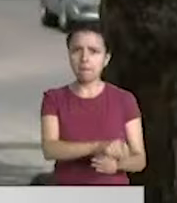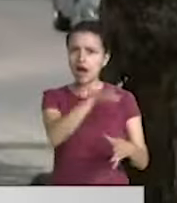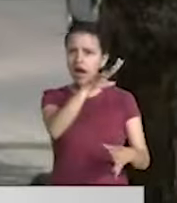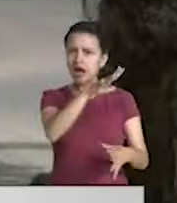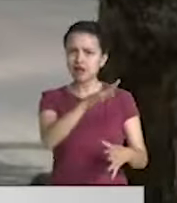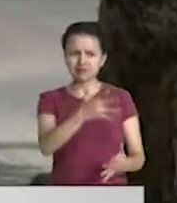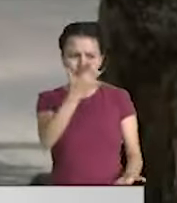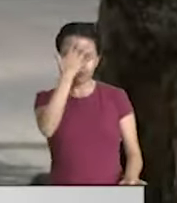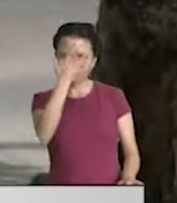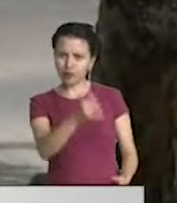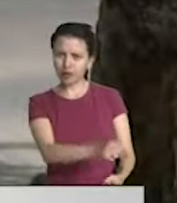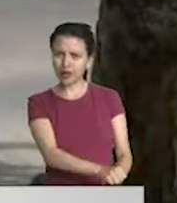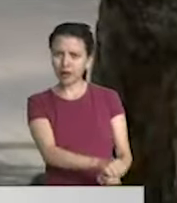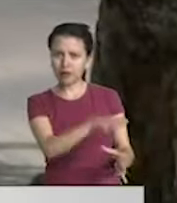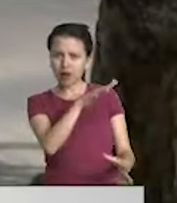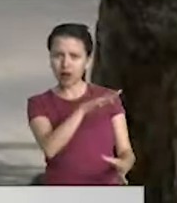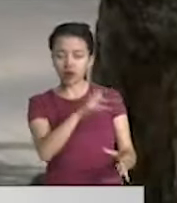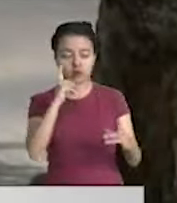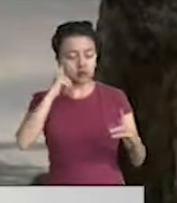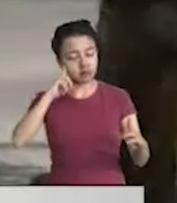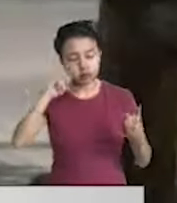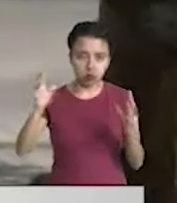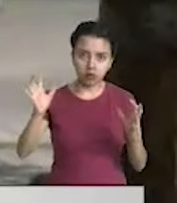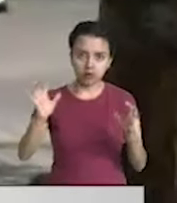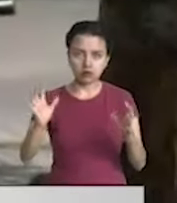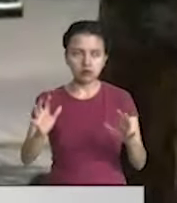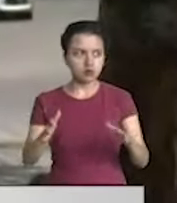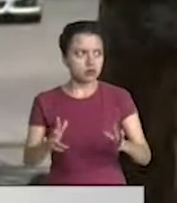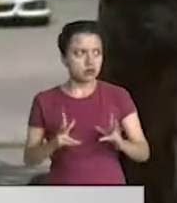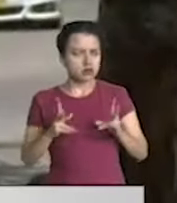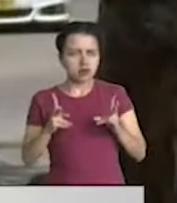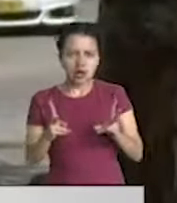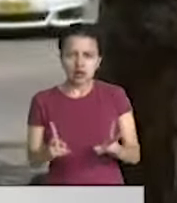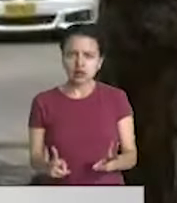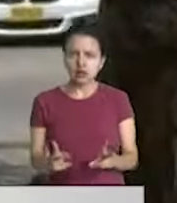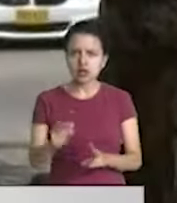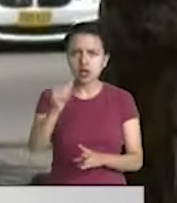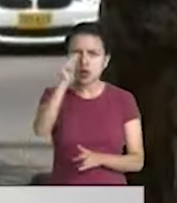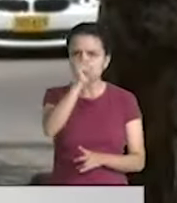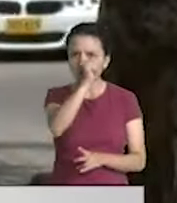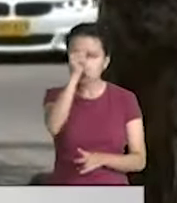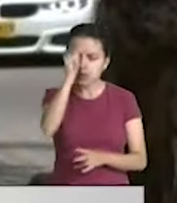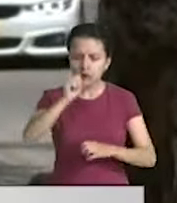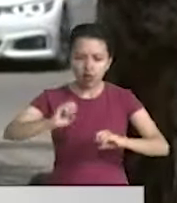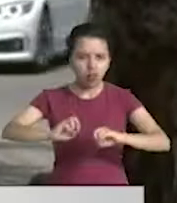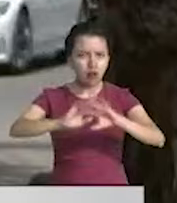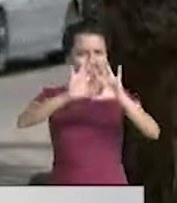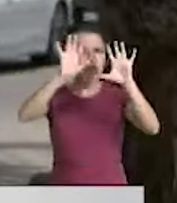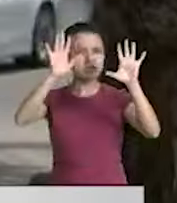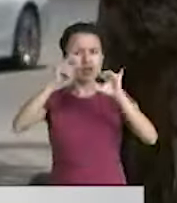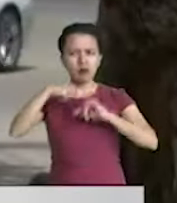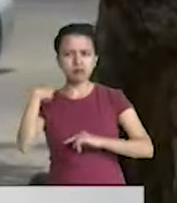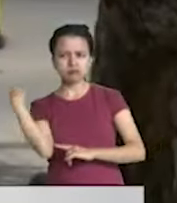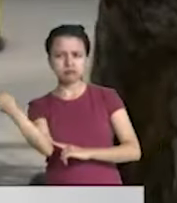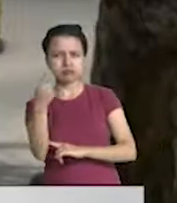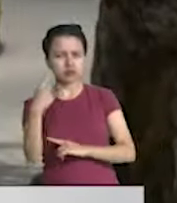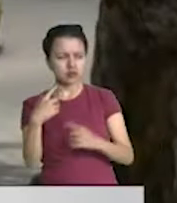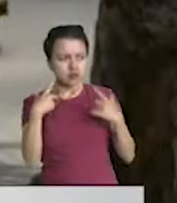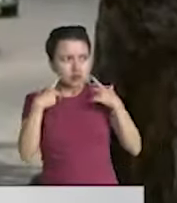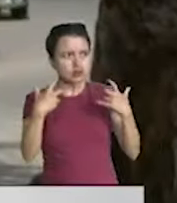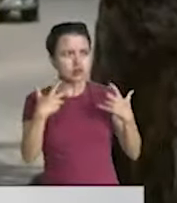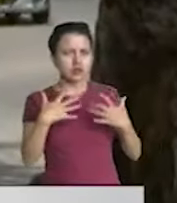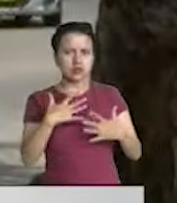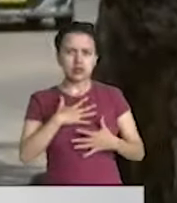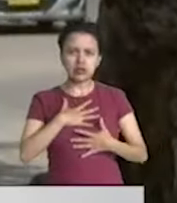una explosión los aturdió, interrumpió su descanso el domingo en la mañana. El dato curioso fue que cuando